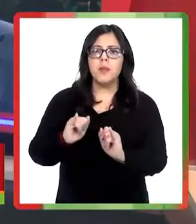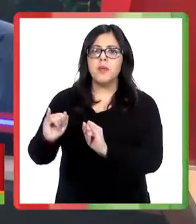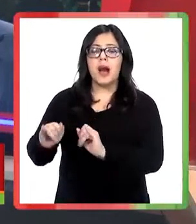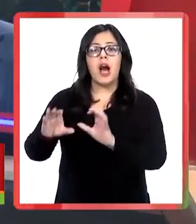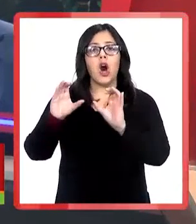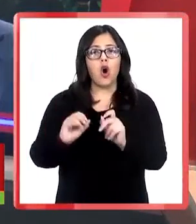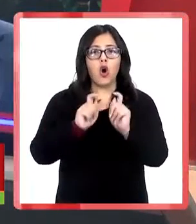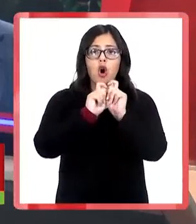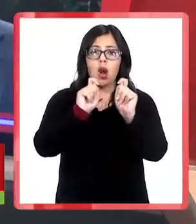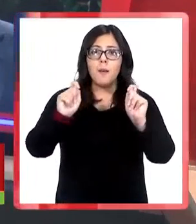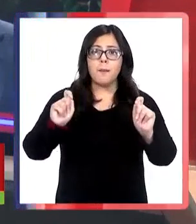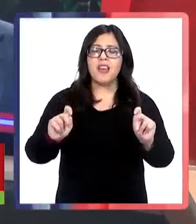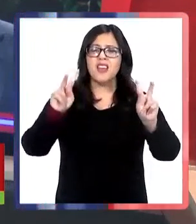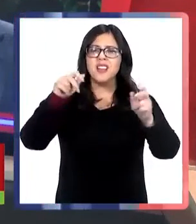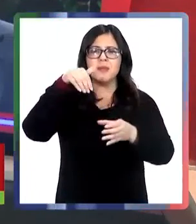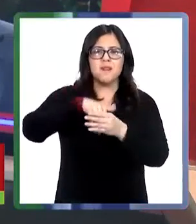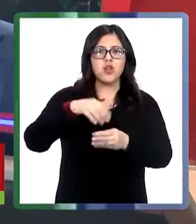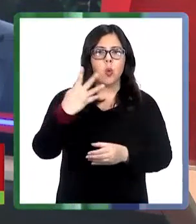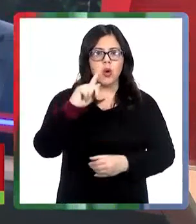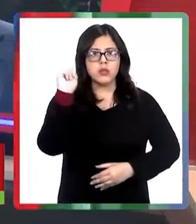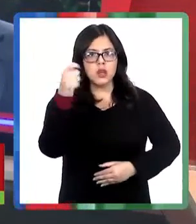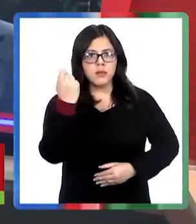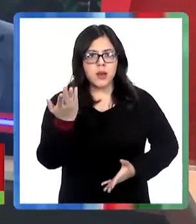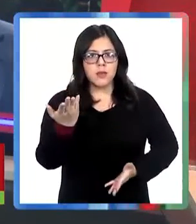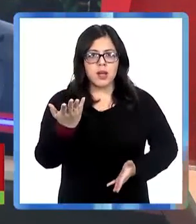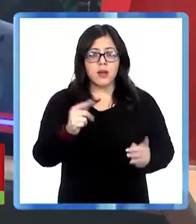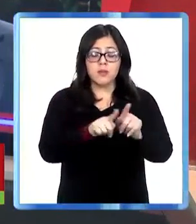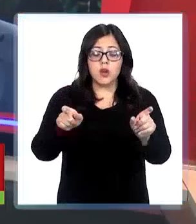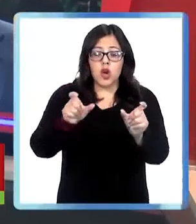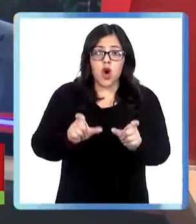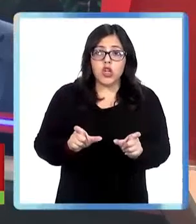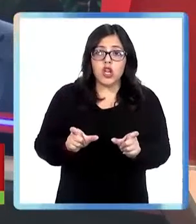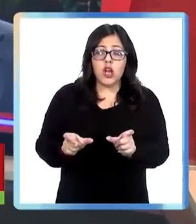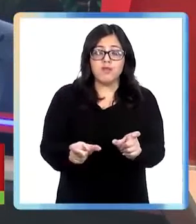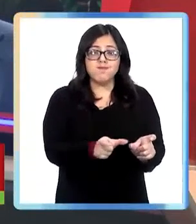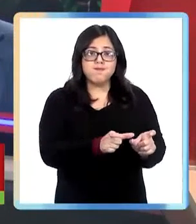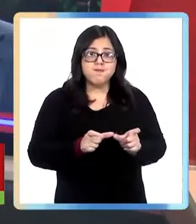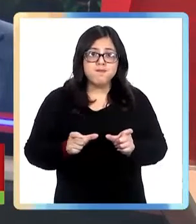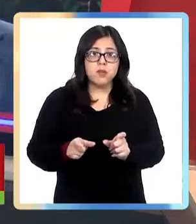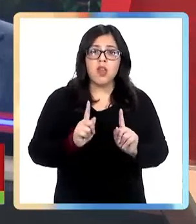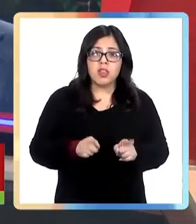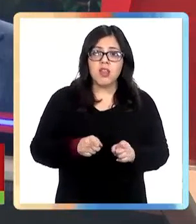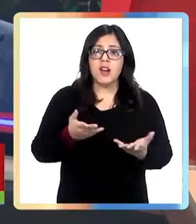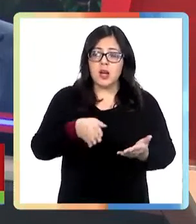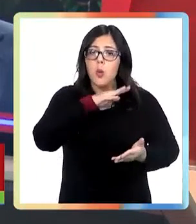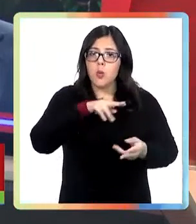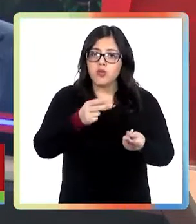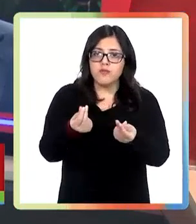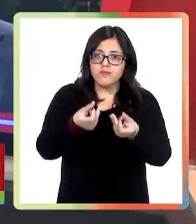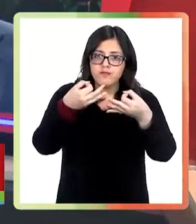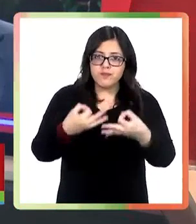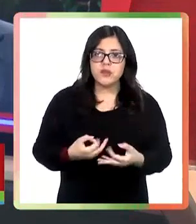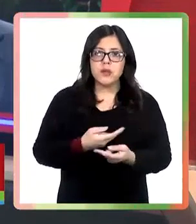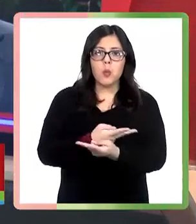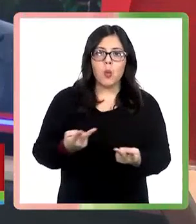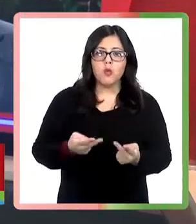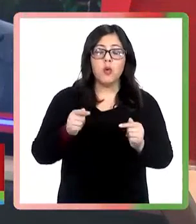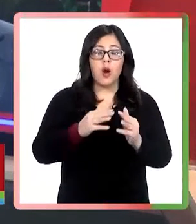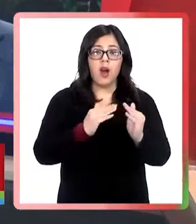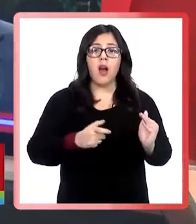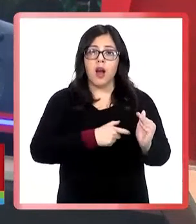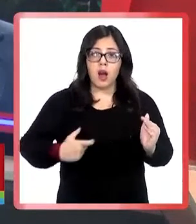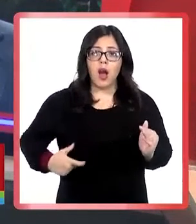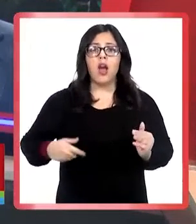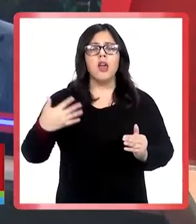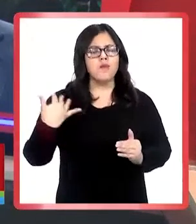labor de informar o está haciendo campaña para el plebiscito del 4 de septiembre. La Contraloría debe velar por el uso correcto de los recursos públicos. En